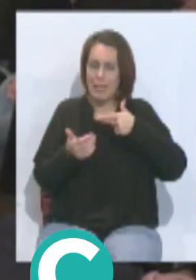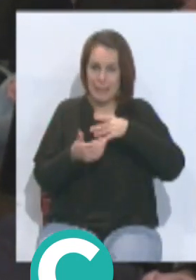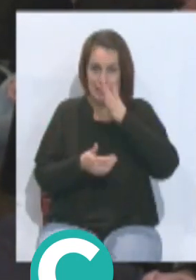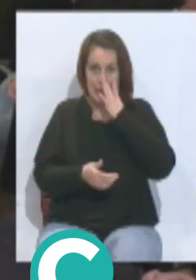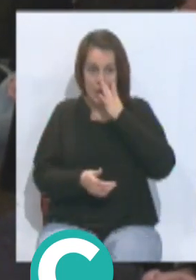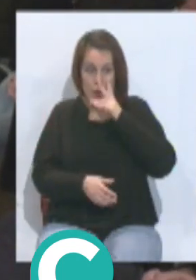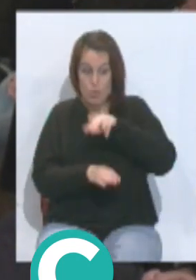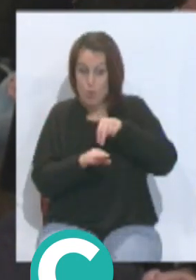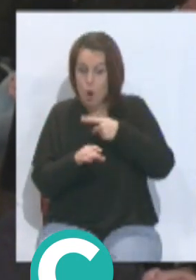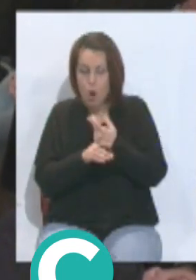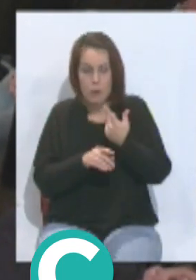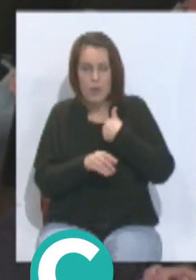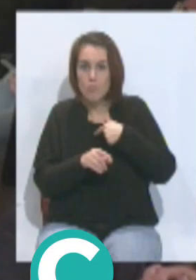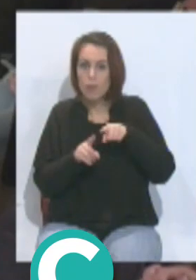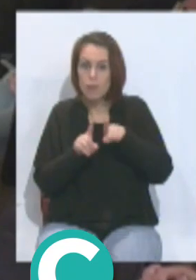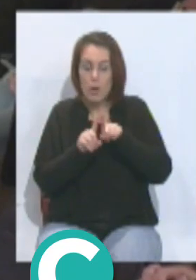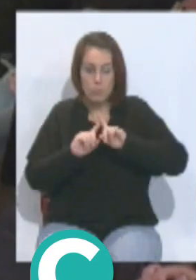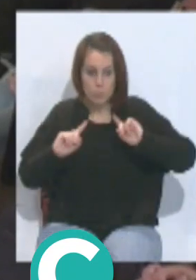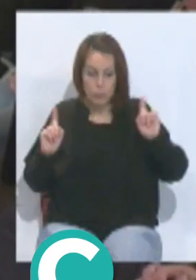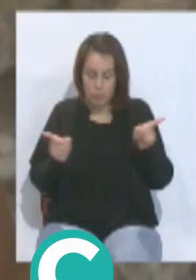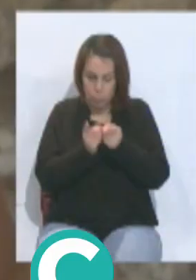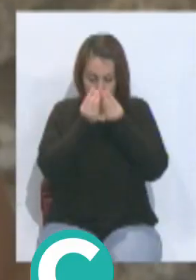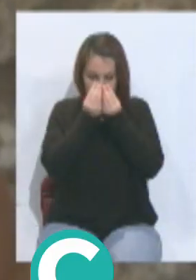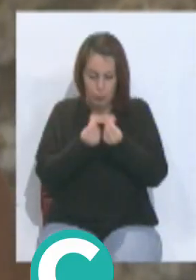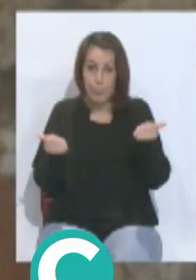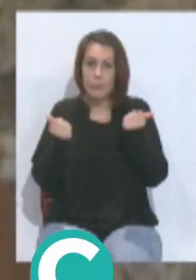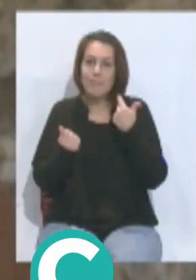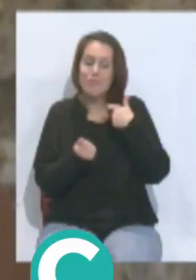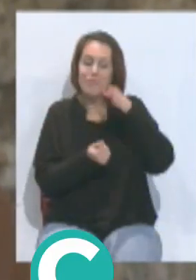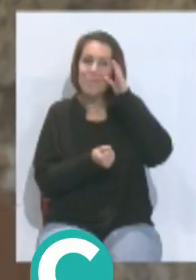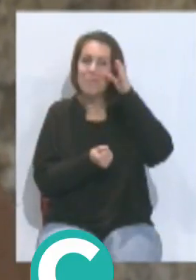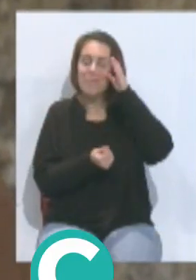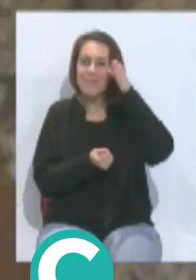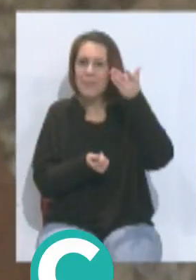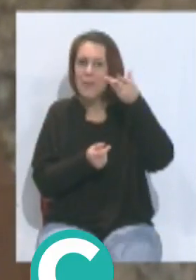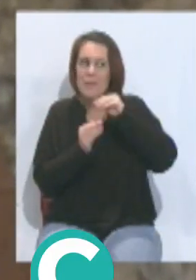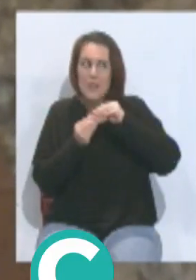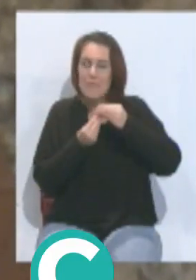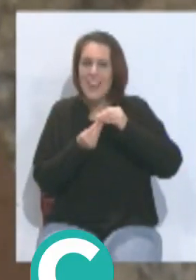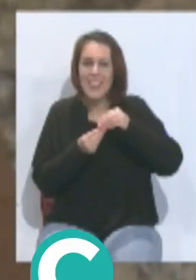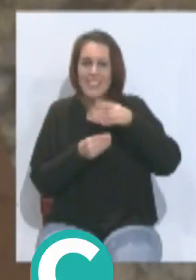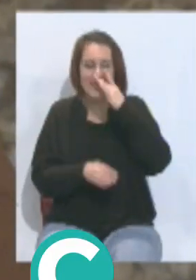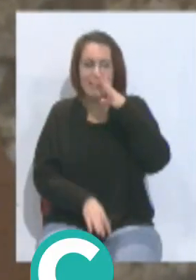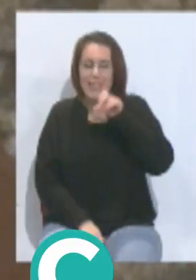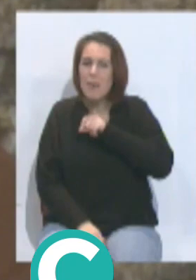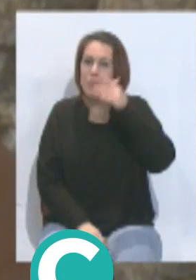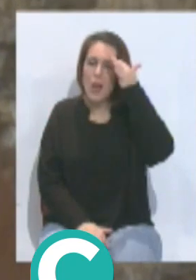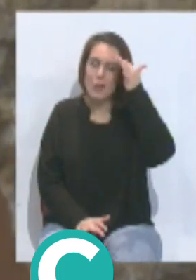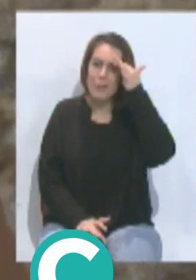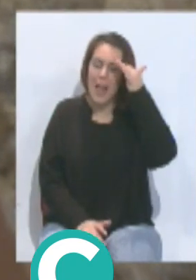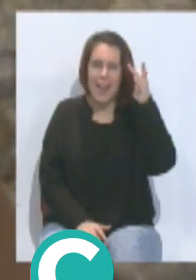pues esas dos horas se nos hacen prácticamente cortas escuchando, bueno, pues la forma de entender del carnaval, la